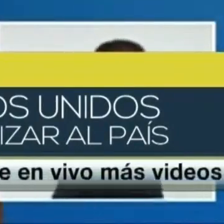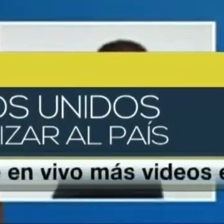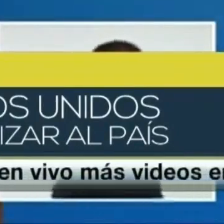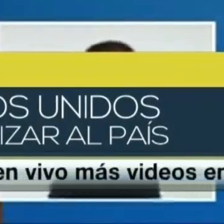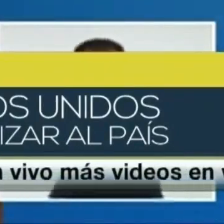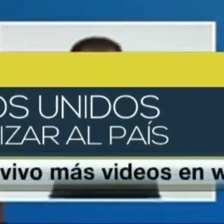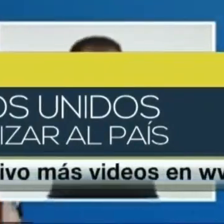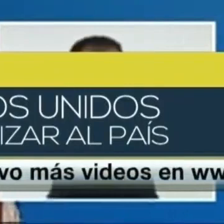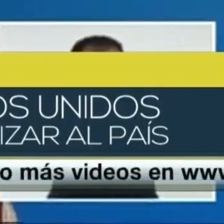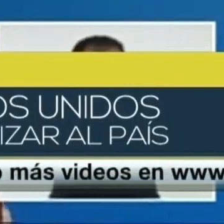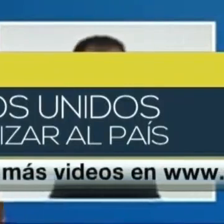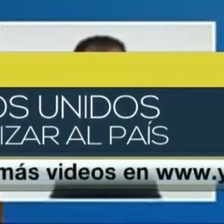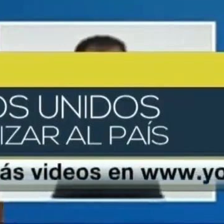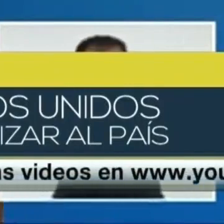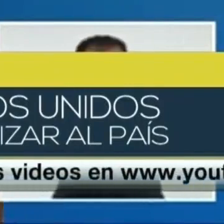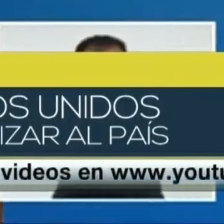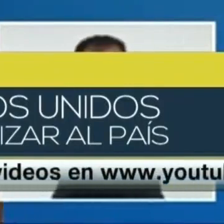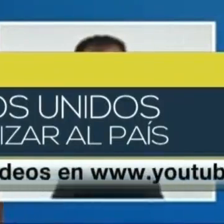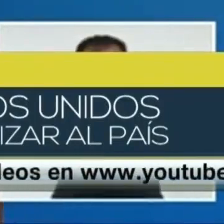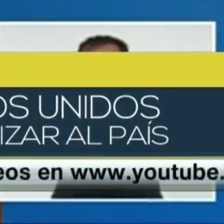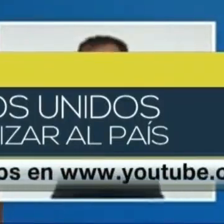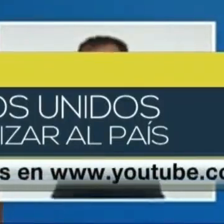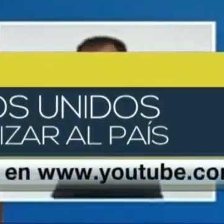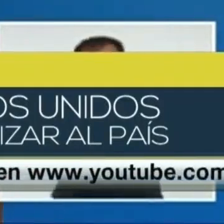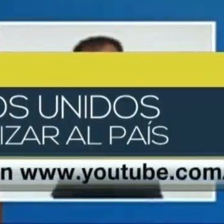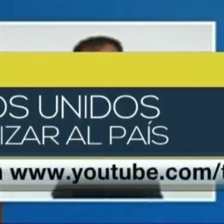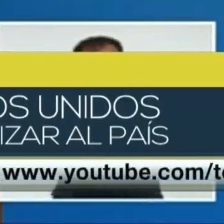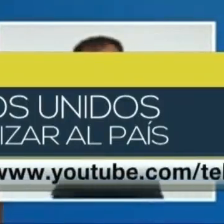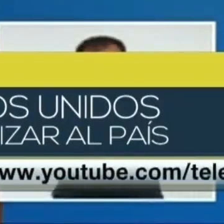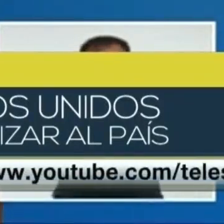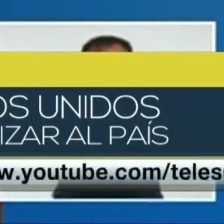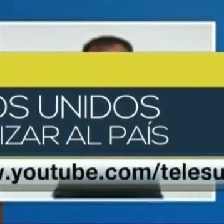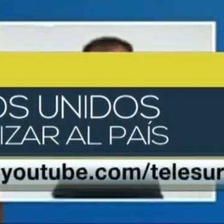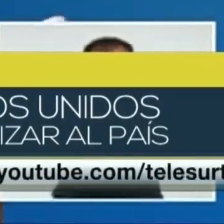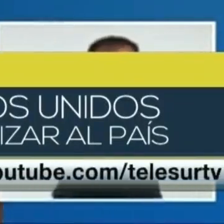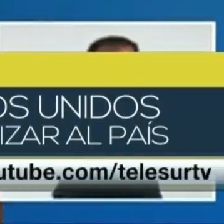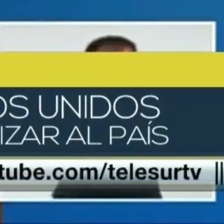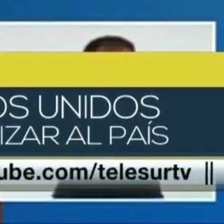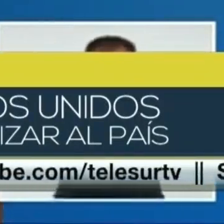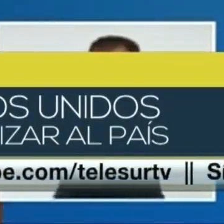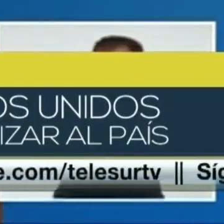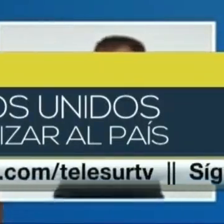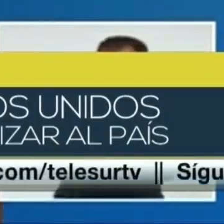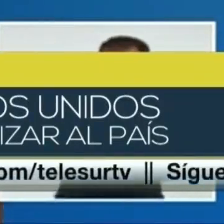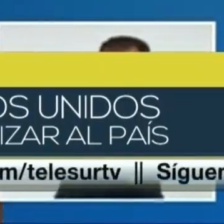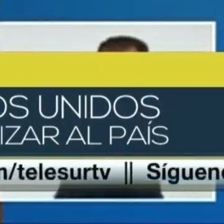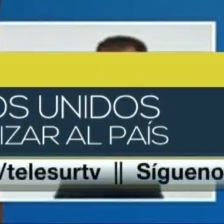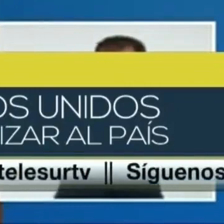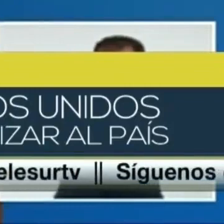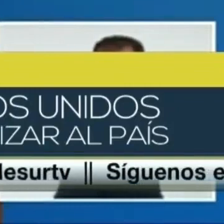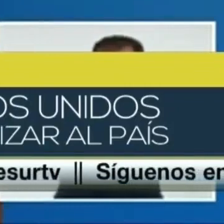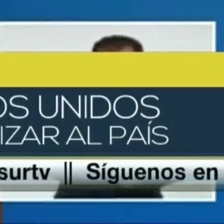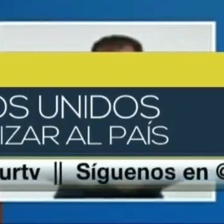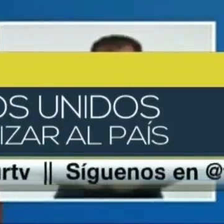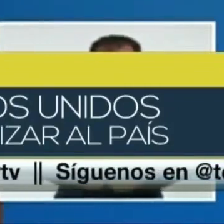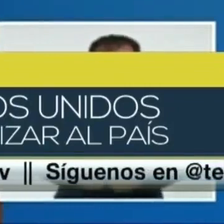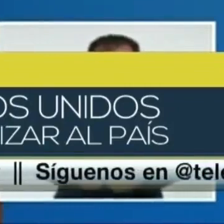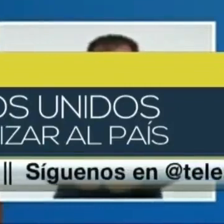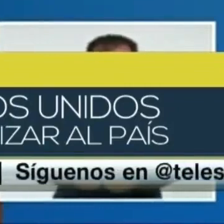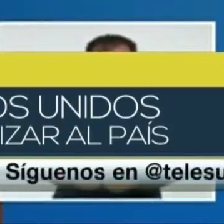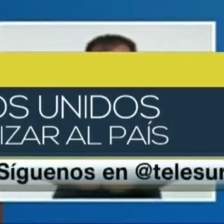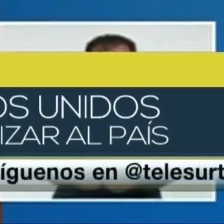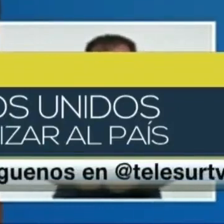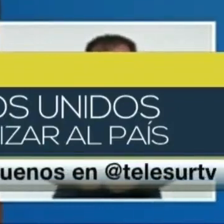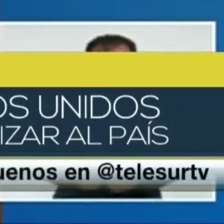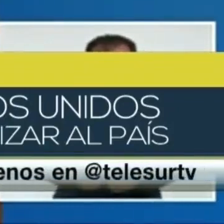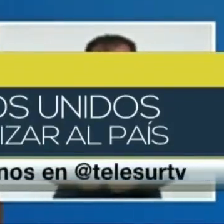hecho de que es una violación de derecho internacional. Imagínense ustedes que de repente un país